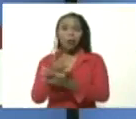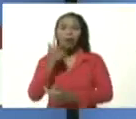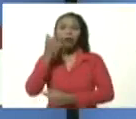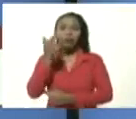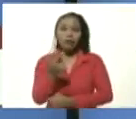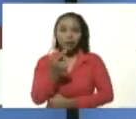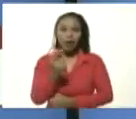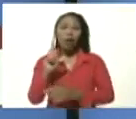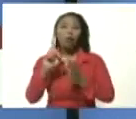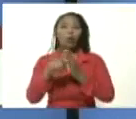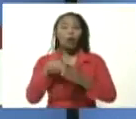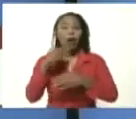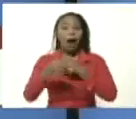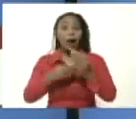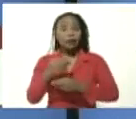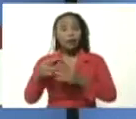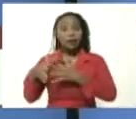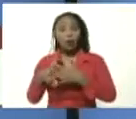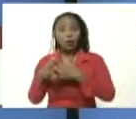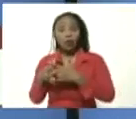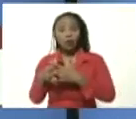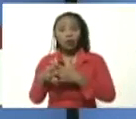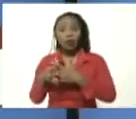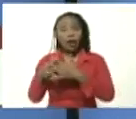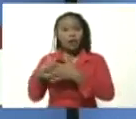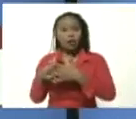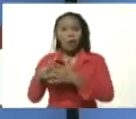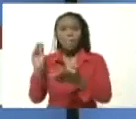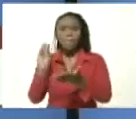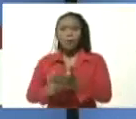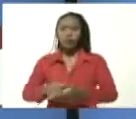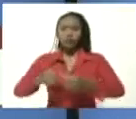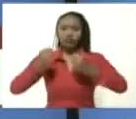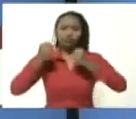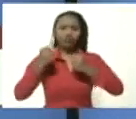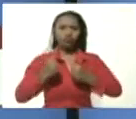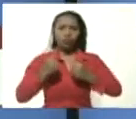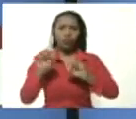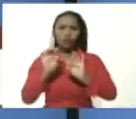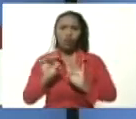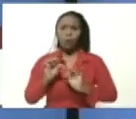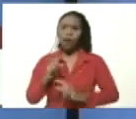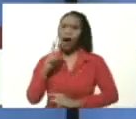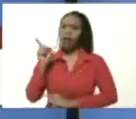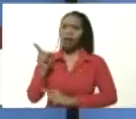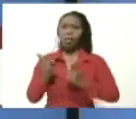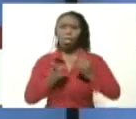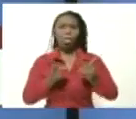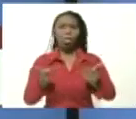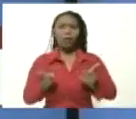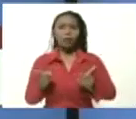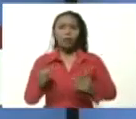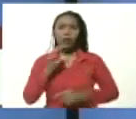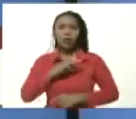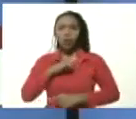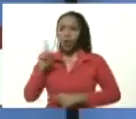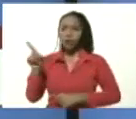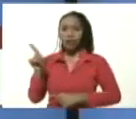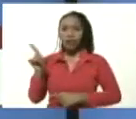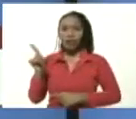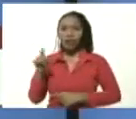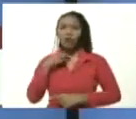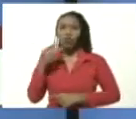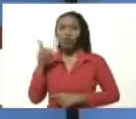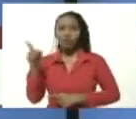luego que declara Estados Unidos. Estados Unidos fija posición, entonces viene el señor Borrell y se mete detrás de